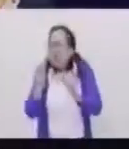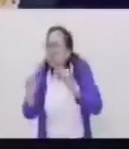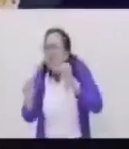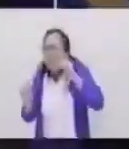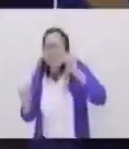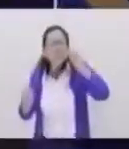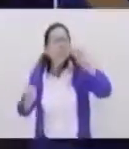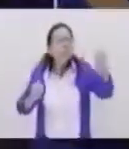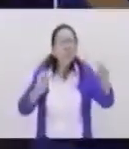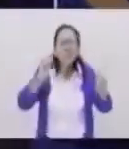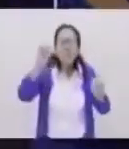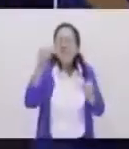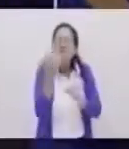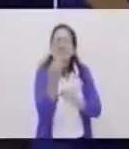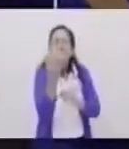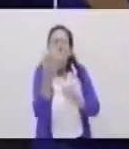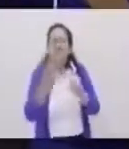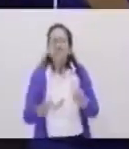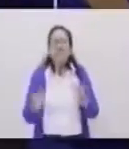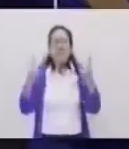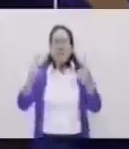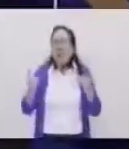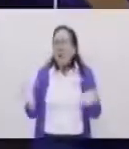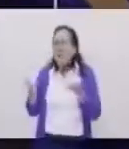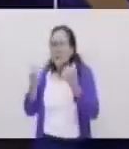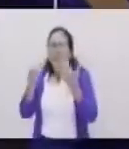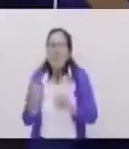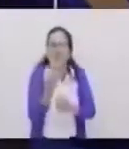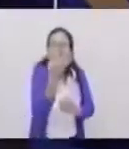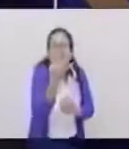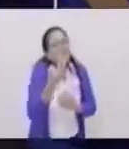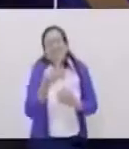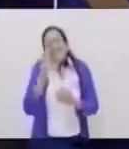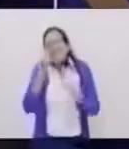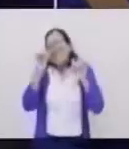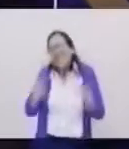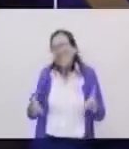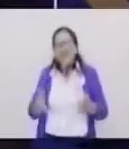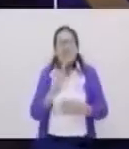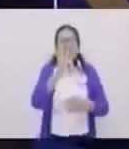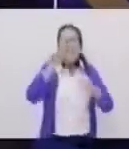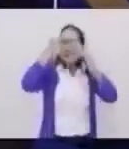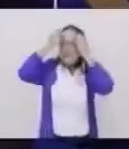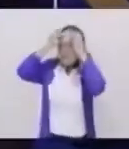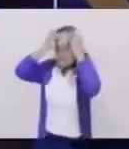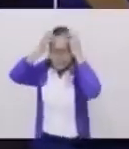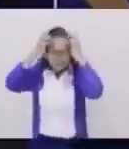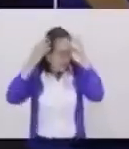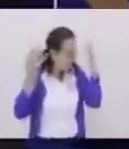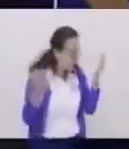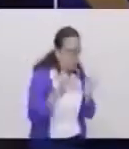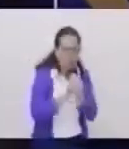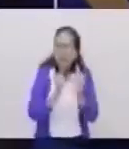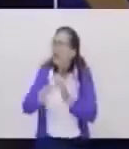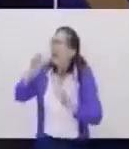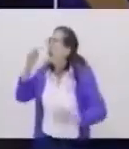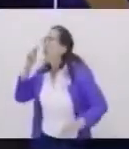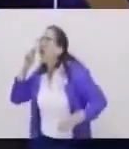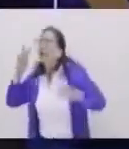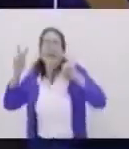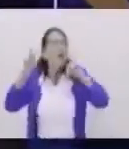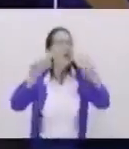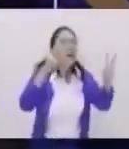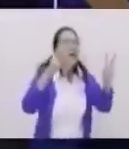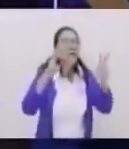pequeñas cositas por algunos lugares, pero no era suficiente para comer. Las tres cabras se preocuparon mucho y empezaron a ver por